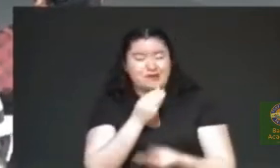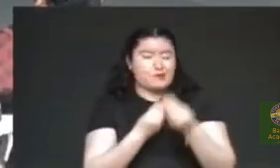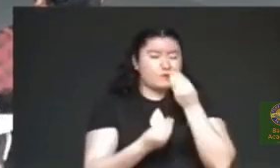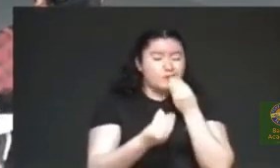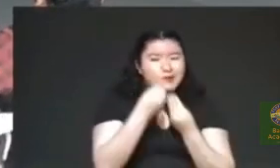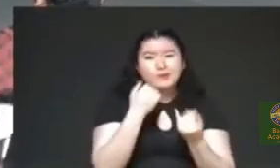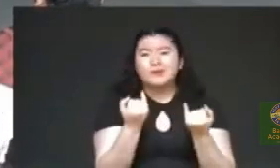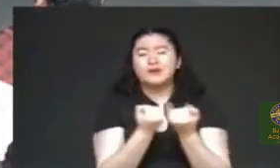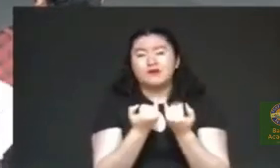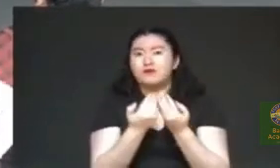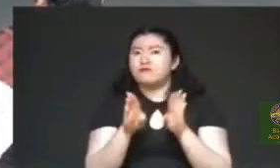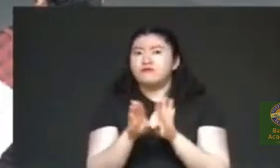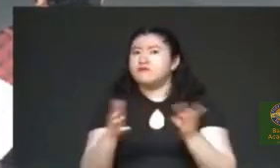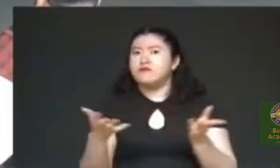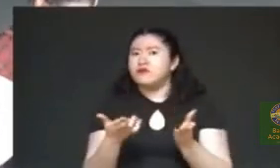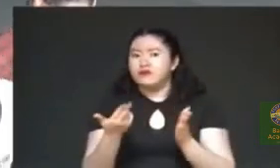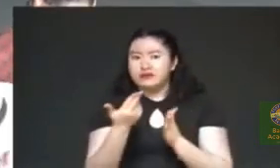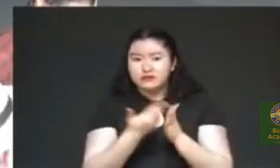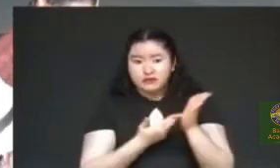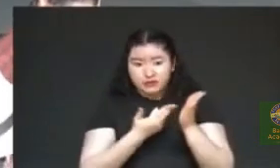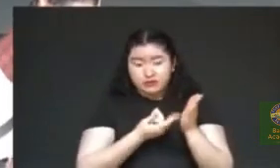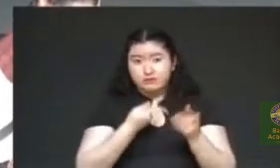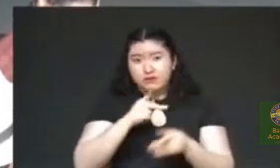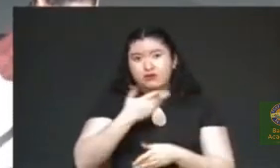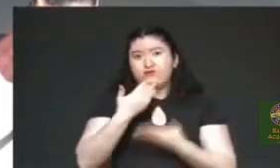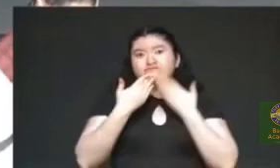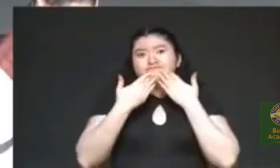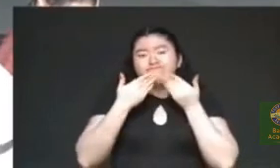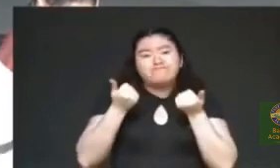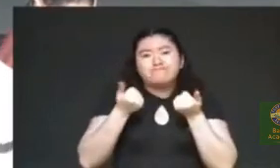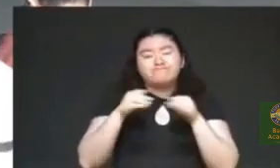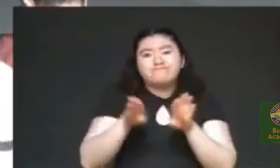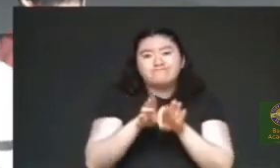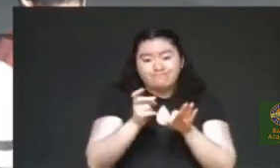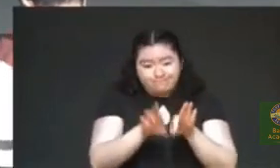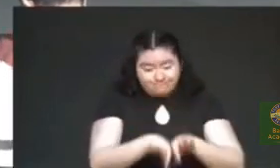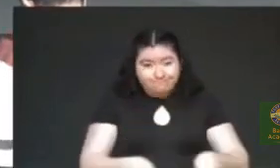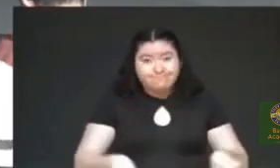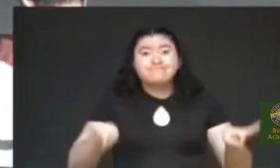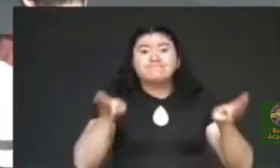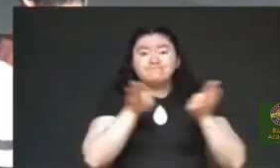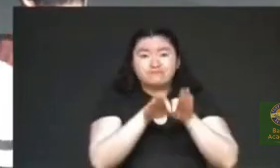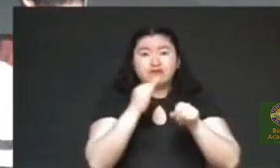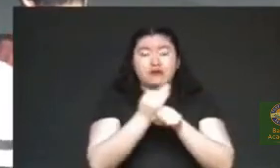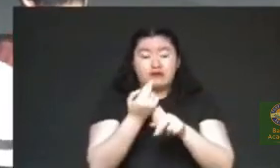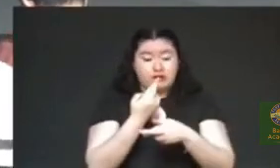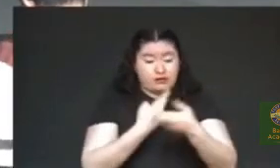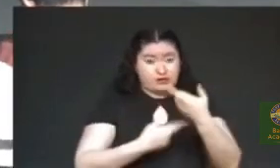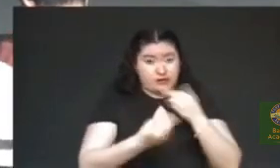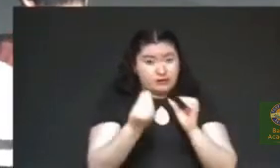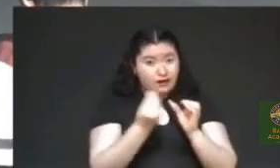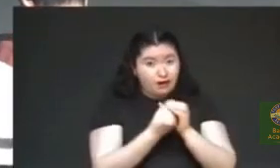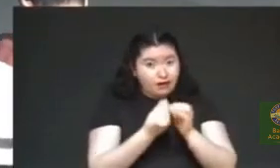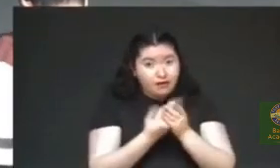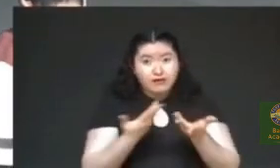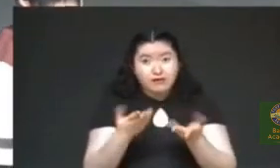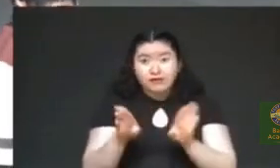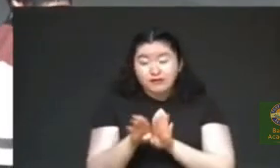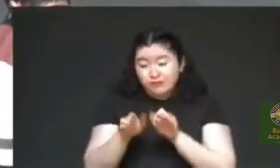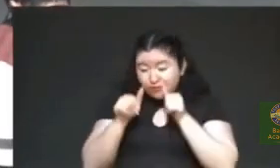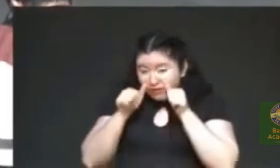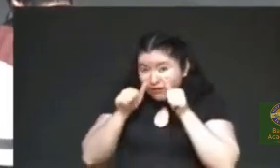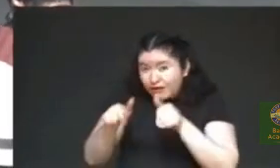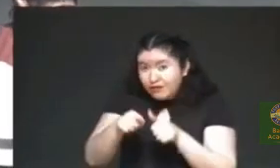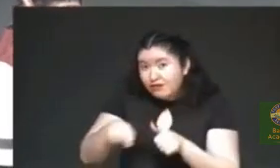talleres, si no se va a hacer, y cuando es uno de los puntos que se quiere abarcar en este regreso a clases, ¿cómo va a hacerlo de